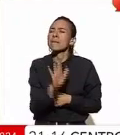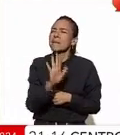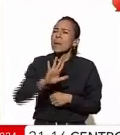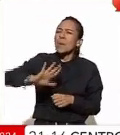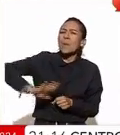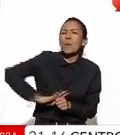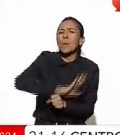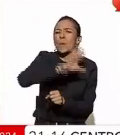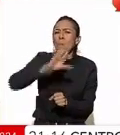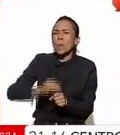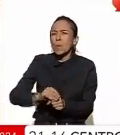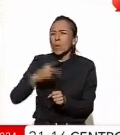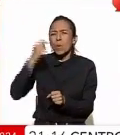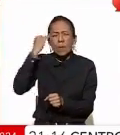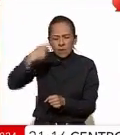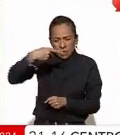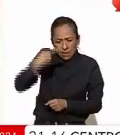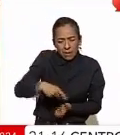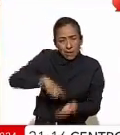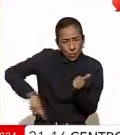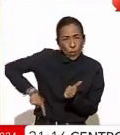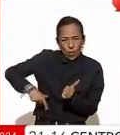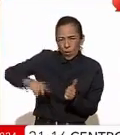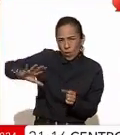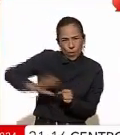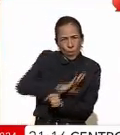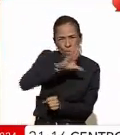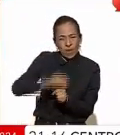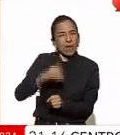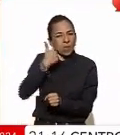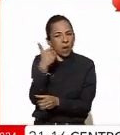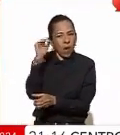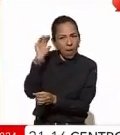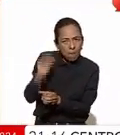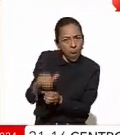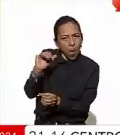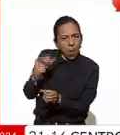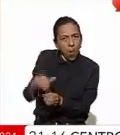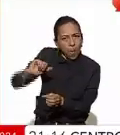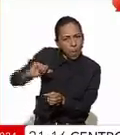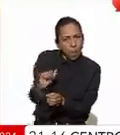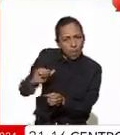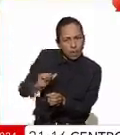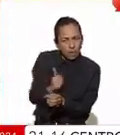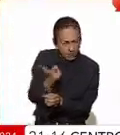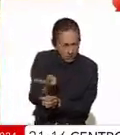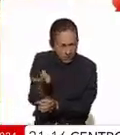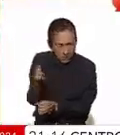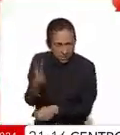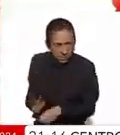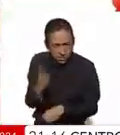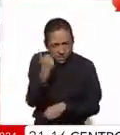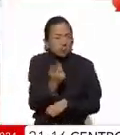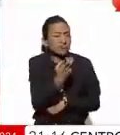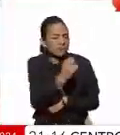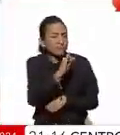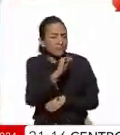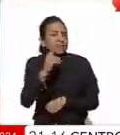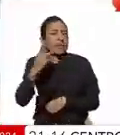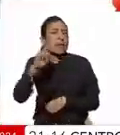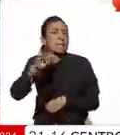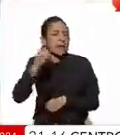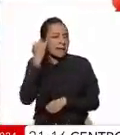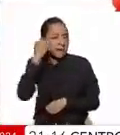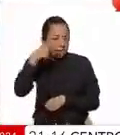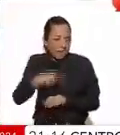integral como plan de gobierno. Sí, como plan de gobierno es se presentó hace unos días esta modificación